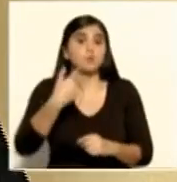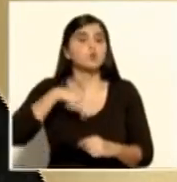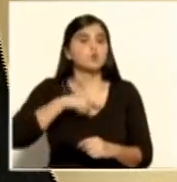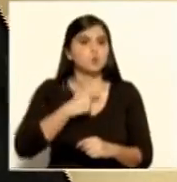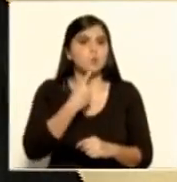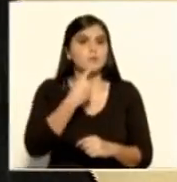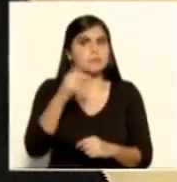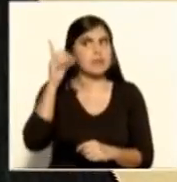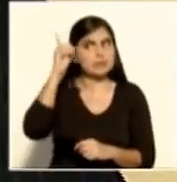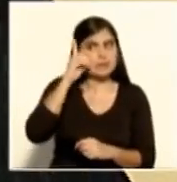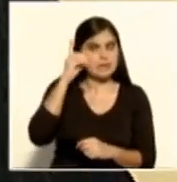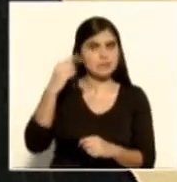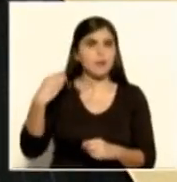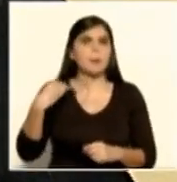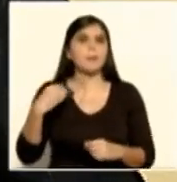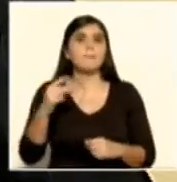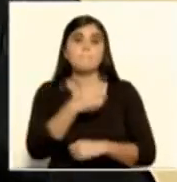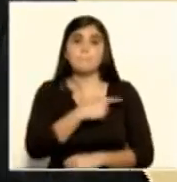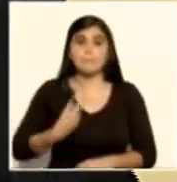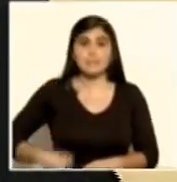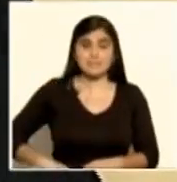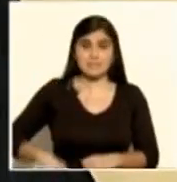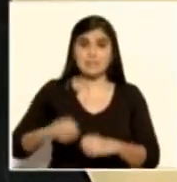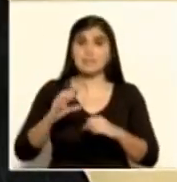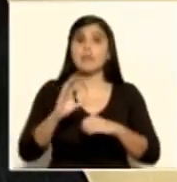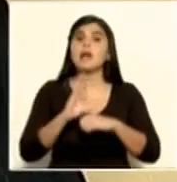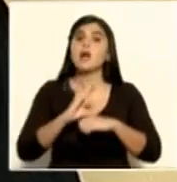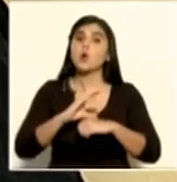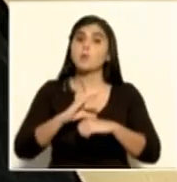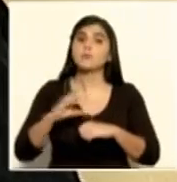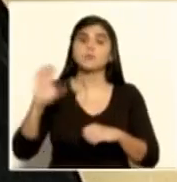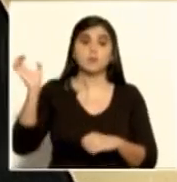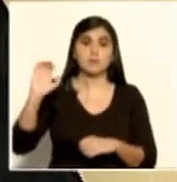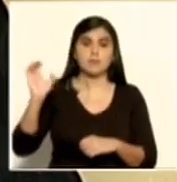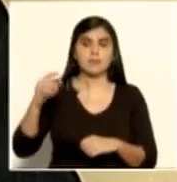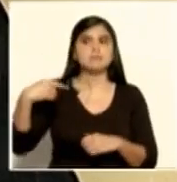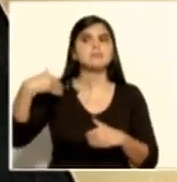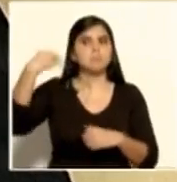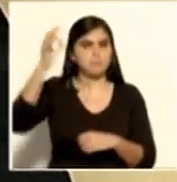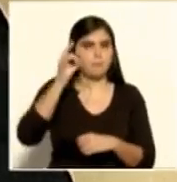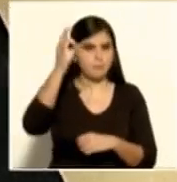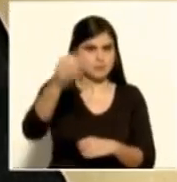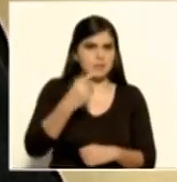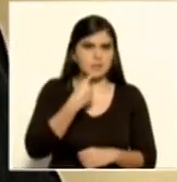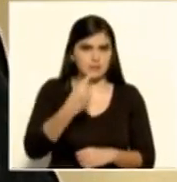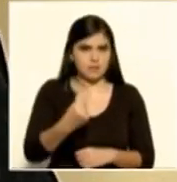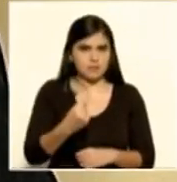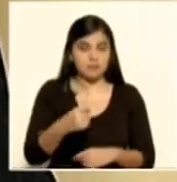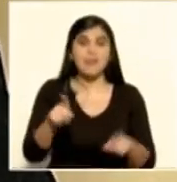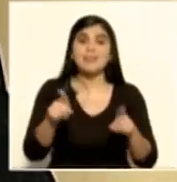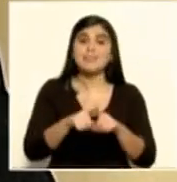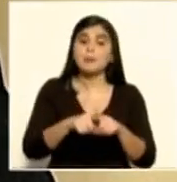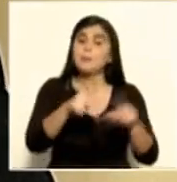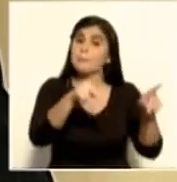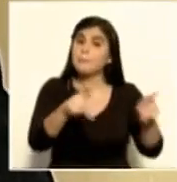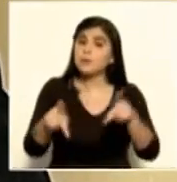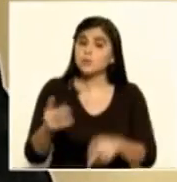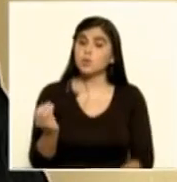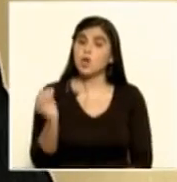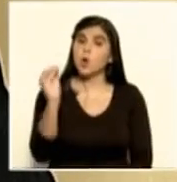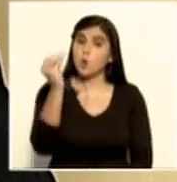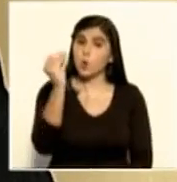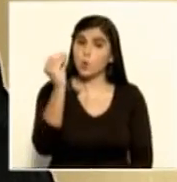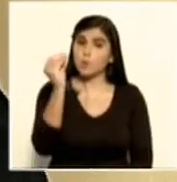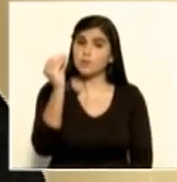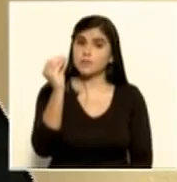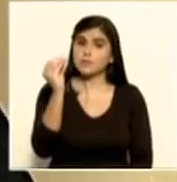como el presidente de la Comisión de Emergencias detallarán. Incluso a las personas jóvenes, para